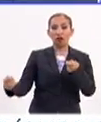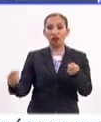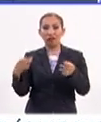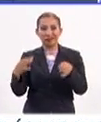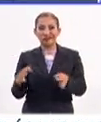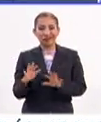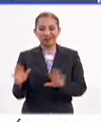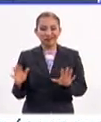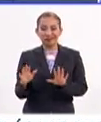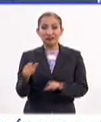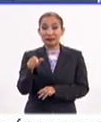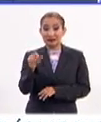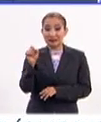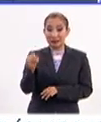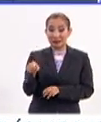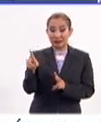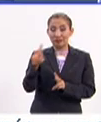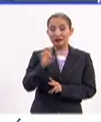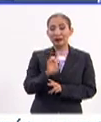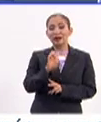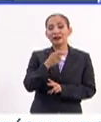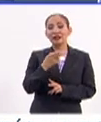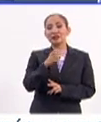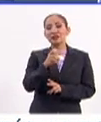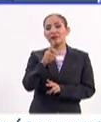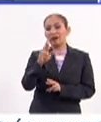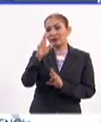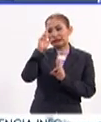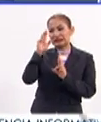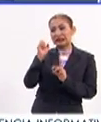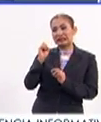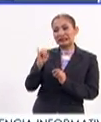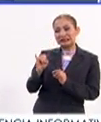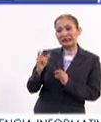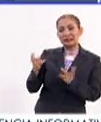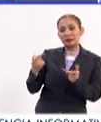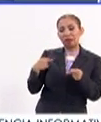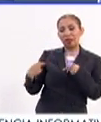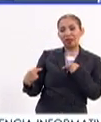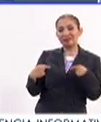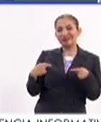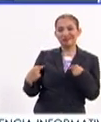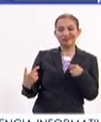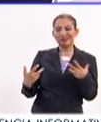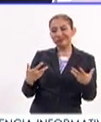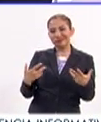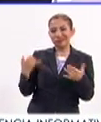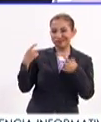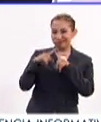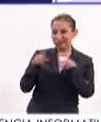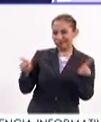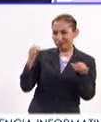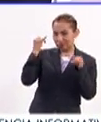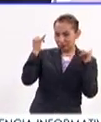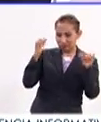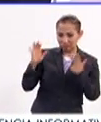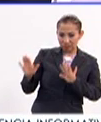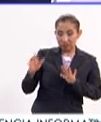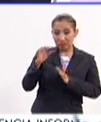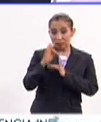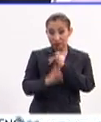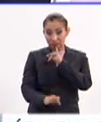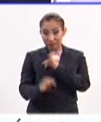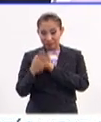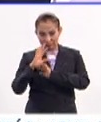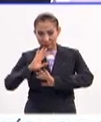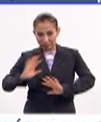adecuados. Y en ese sentido Echeverría lo respetaba, aunque tenían este tipo de diferencias. La última que